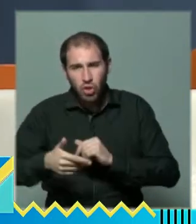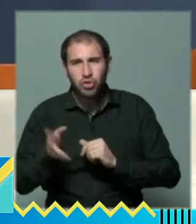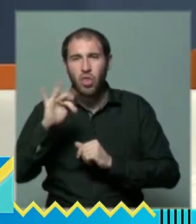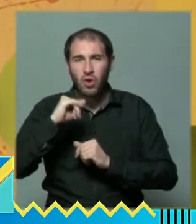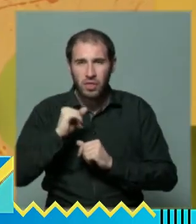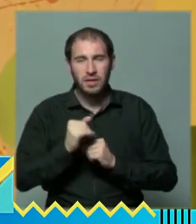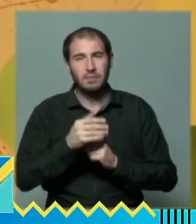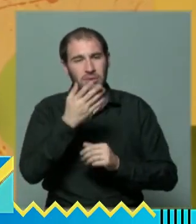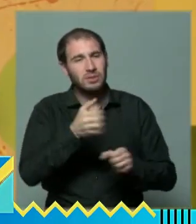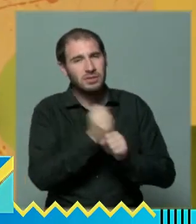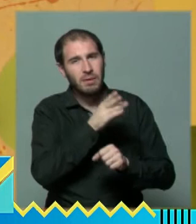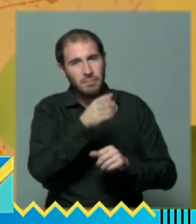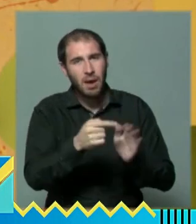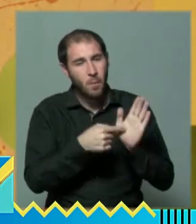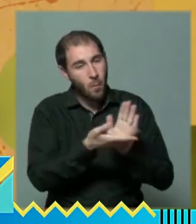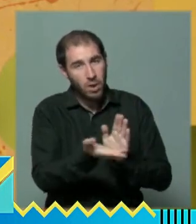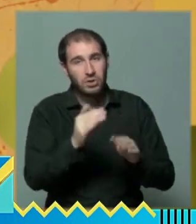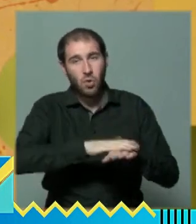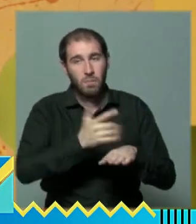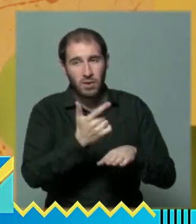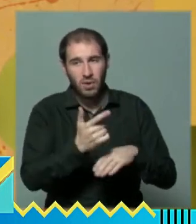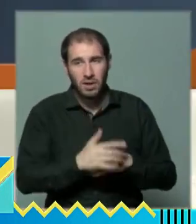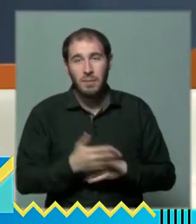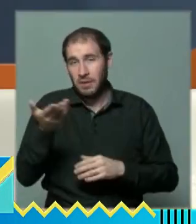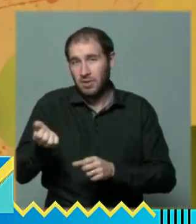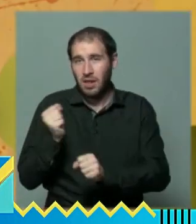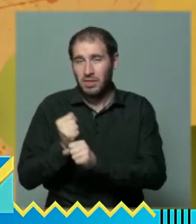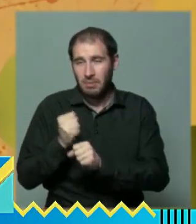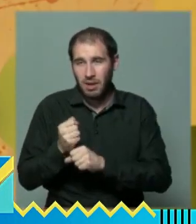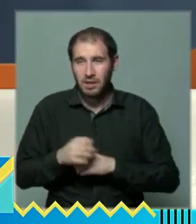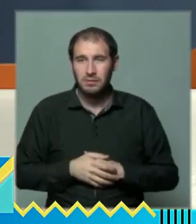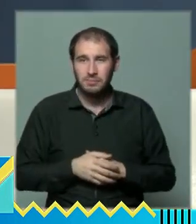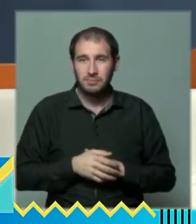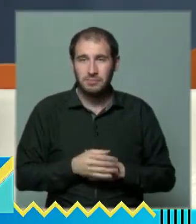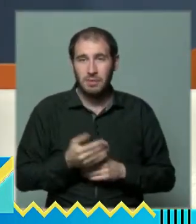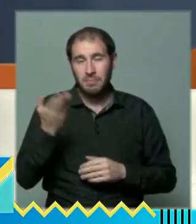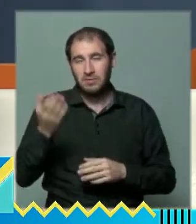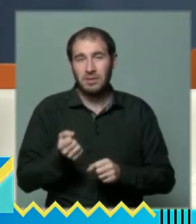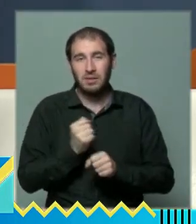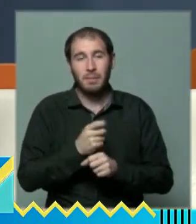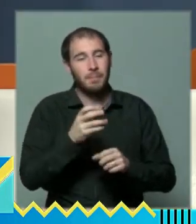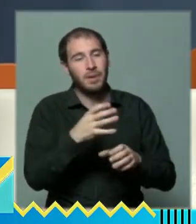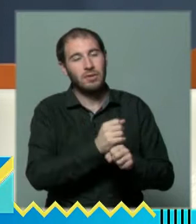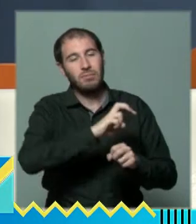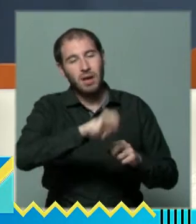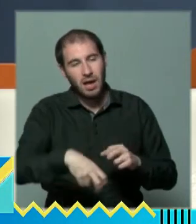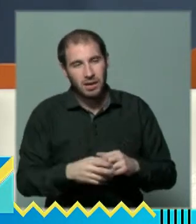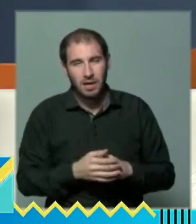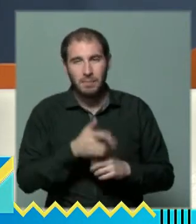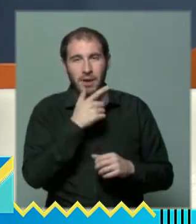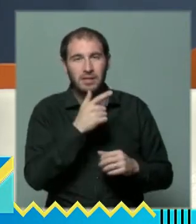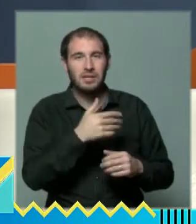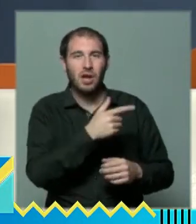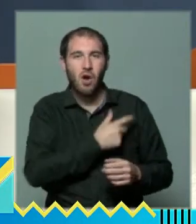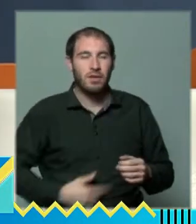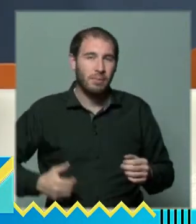que labura y va, tiene que demostrar que no es El culpable tipo que de labura, colarse en el micro. no, el Y te tipo- bajan del micro, como si tenés fuera que plena mostrar,